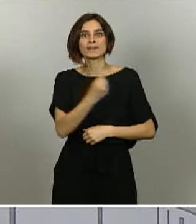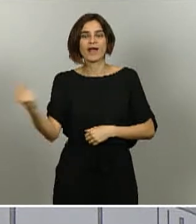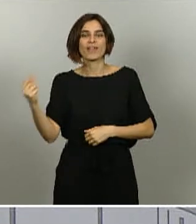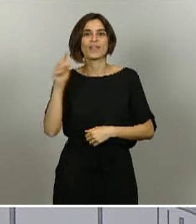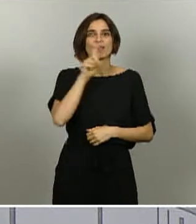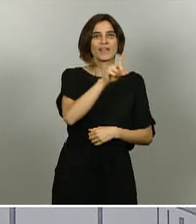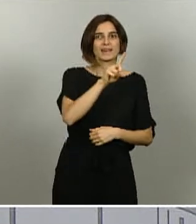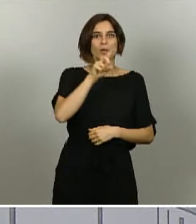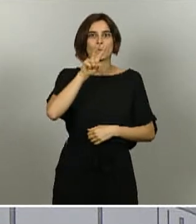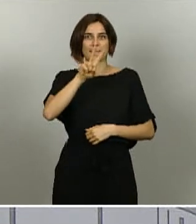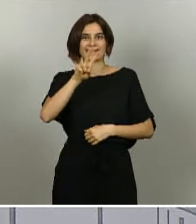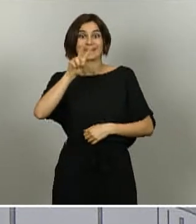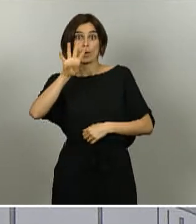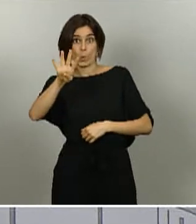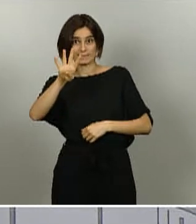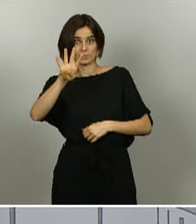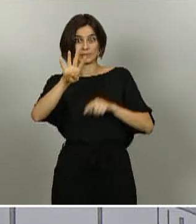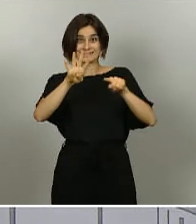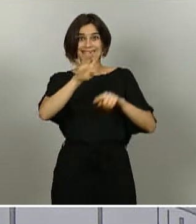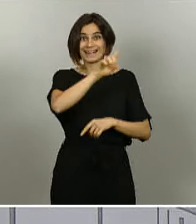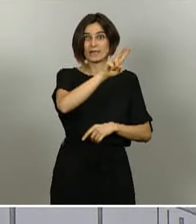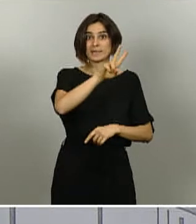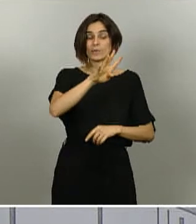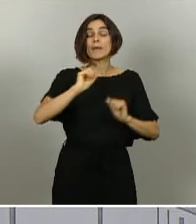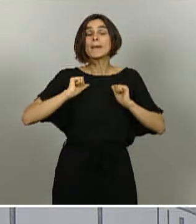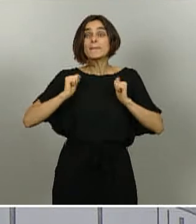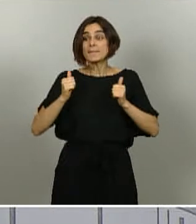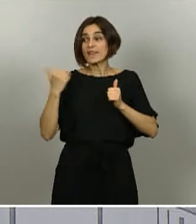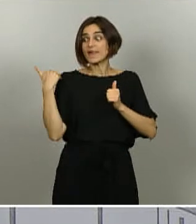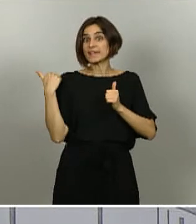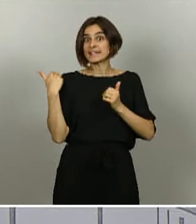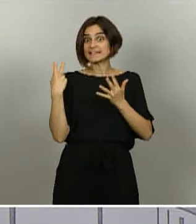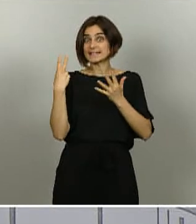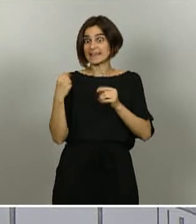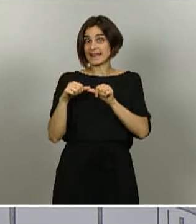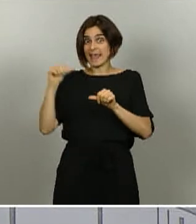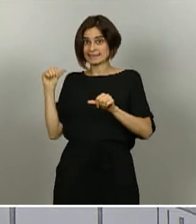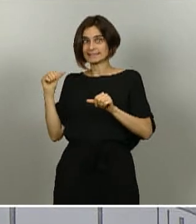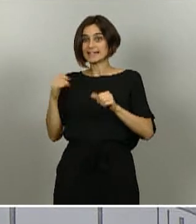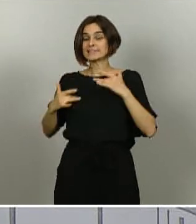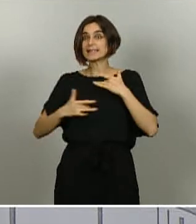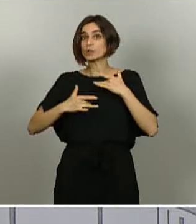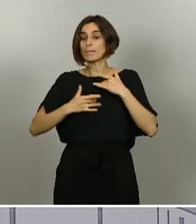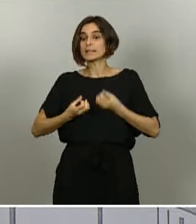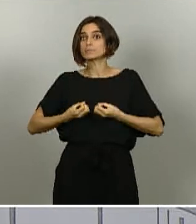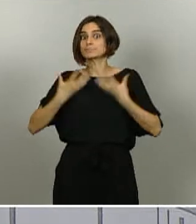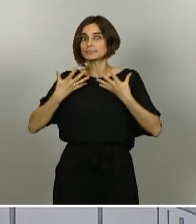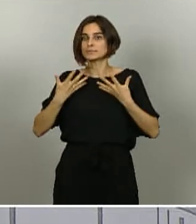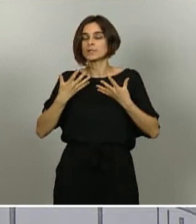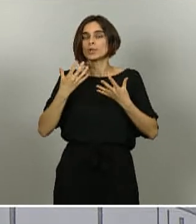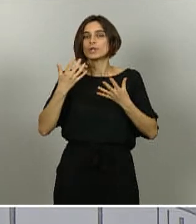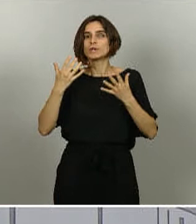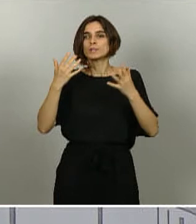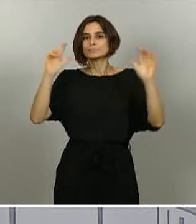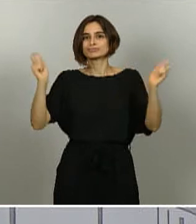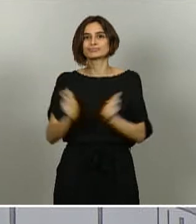ellos, con fecha de inicio de síntomas en los últimos 7 días, son solamente 15. Lo cual